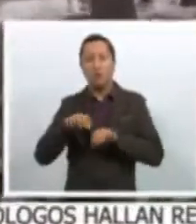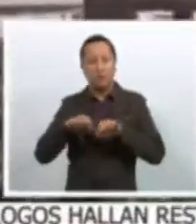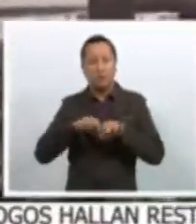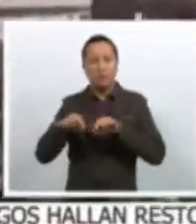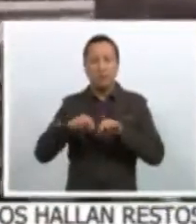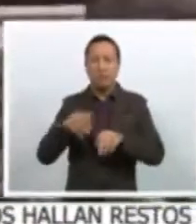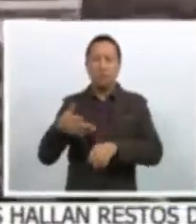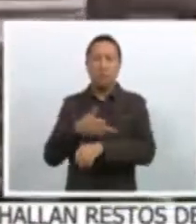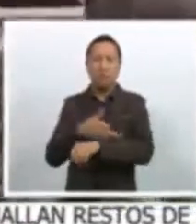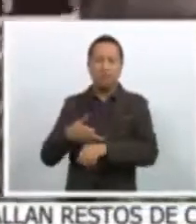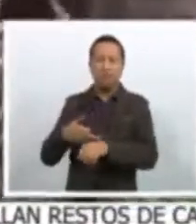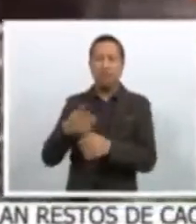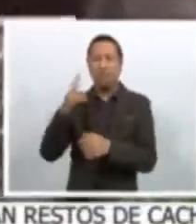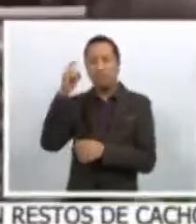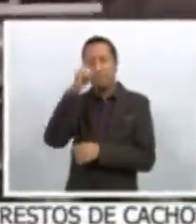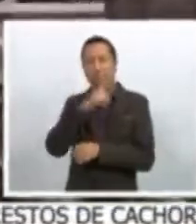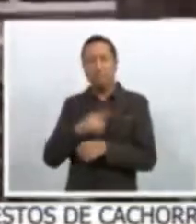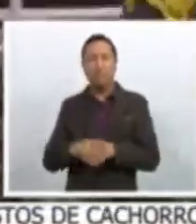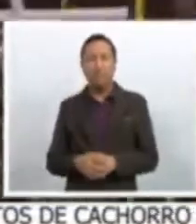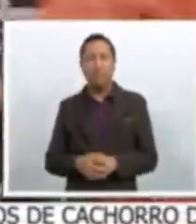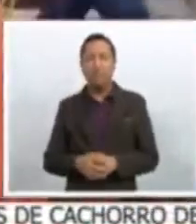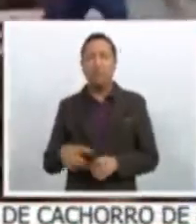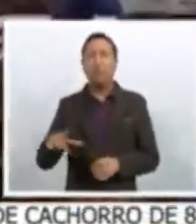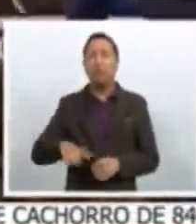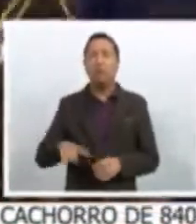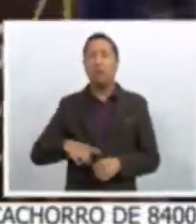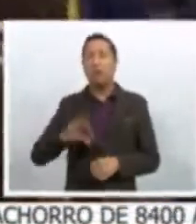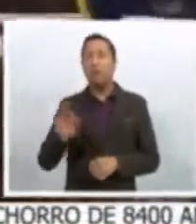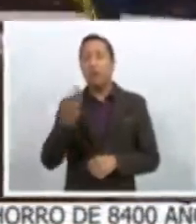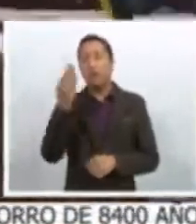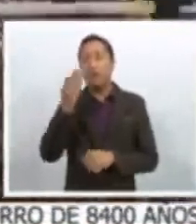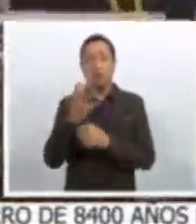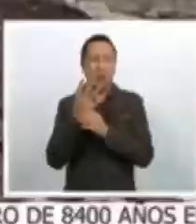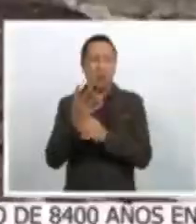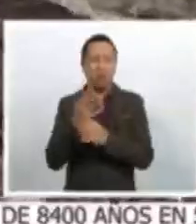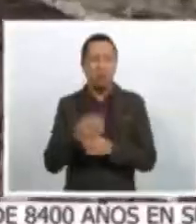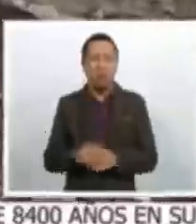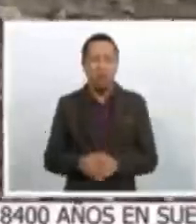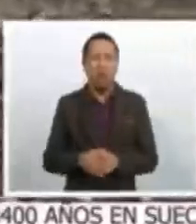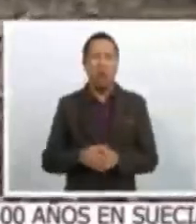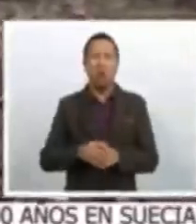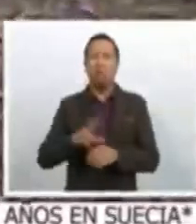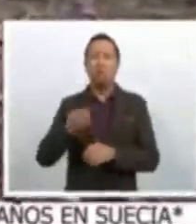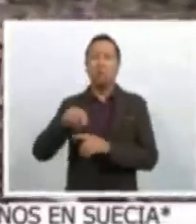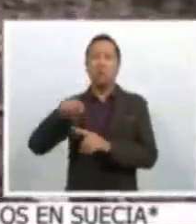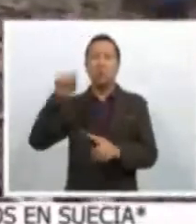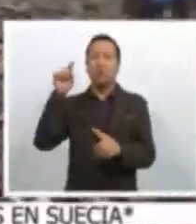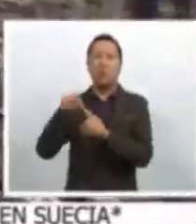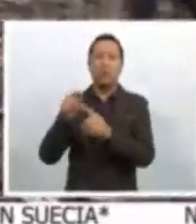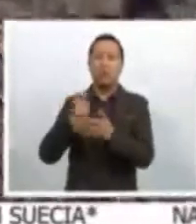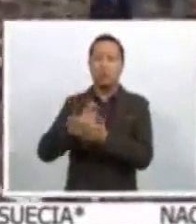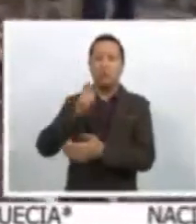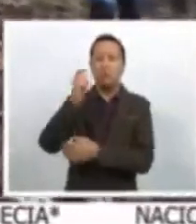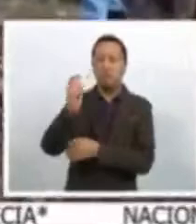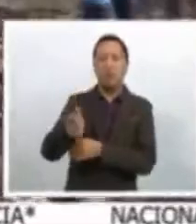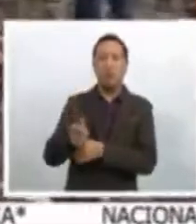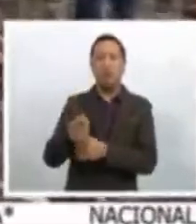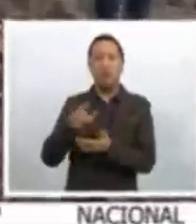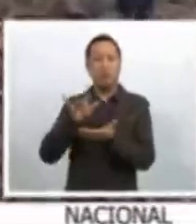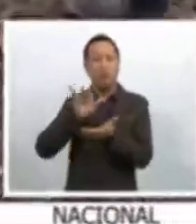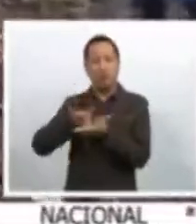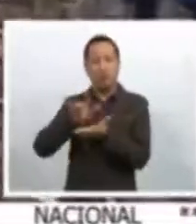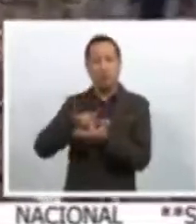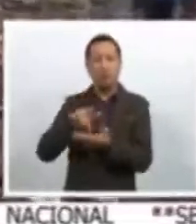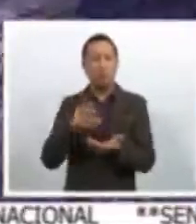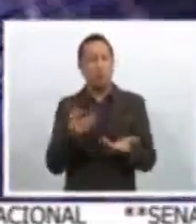Declaró que hasta donde sabe, el gobierno federal indica que no utiliza intermediarios para desplegar sus programas de apoyo, pero desconoce cuáles podrían ser útiles a